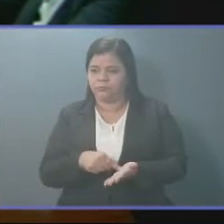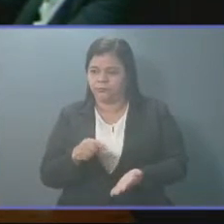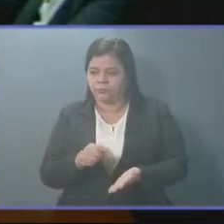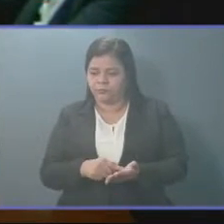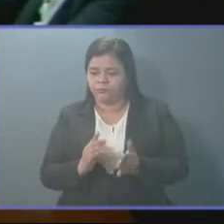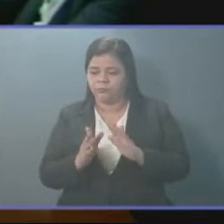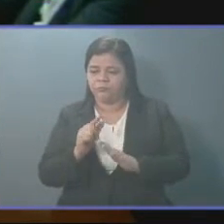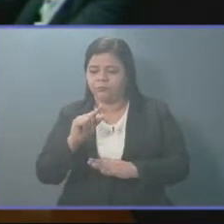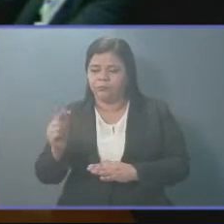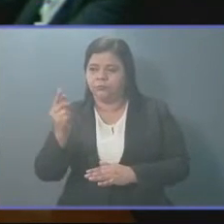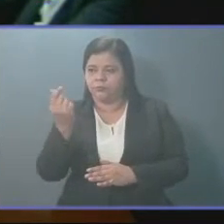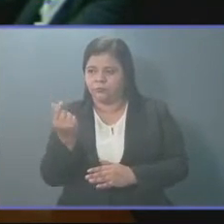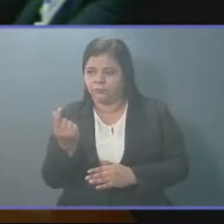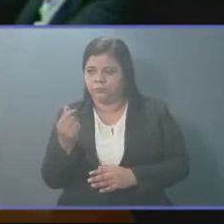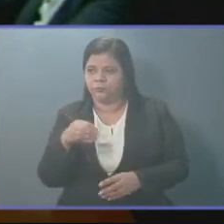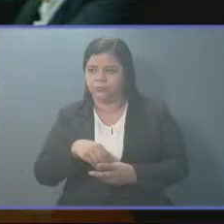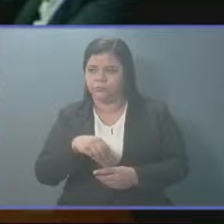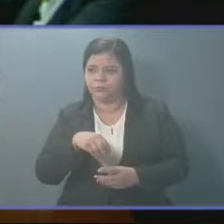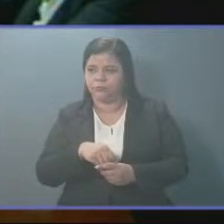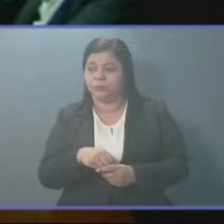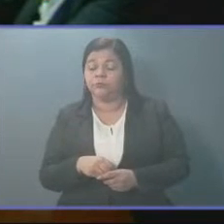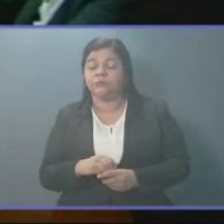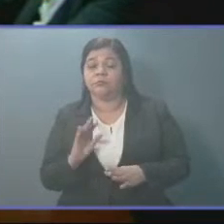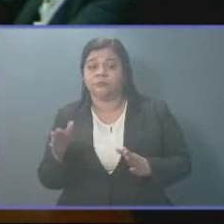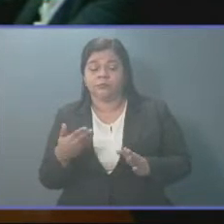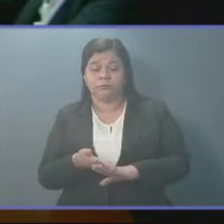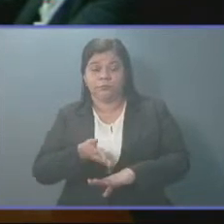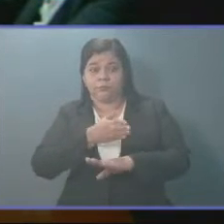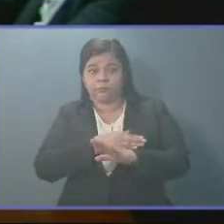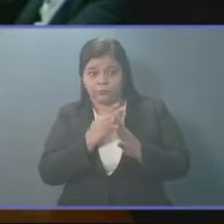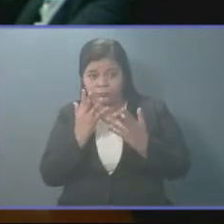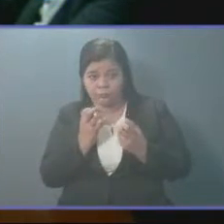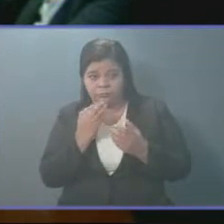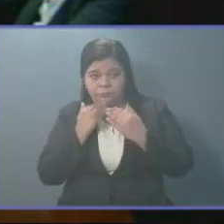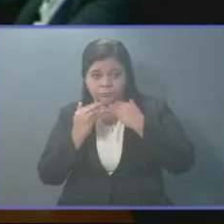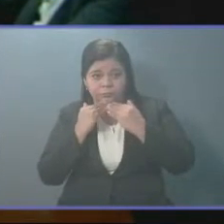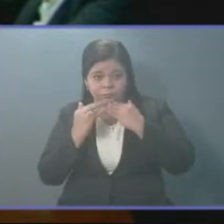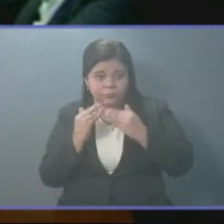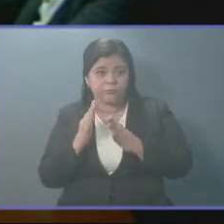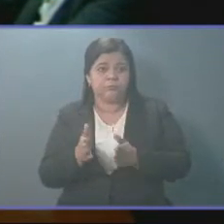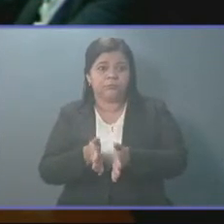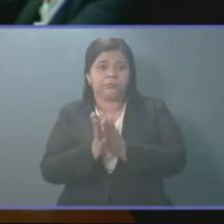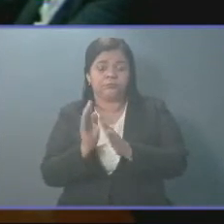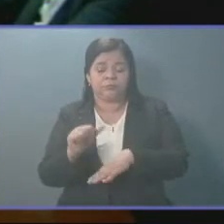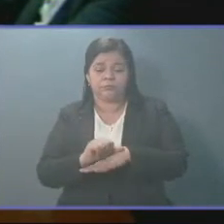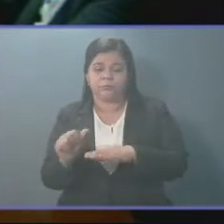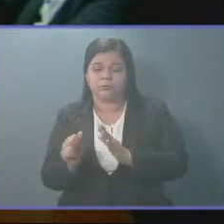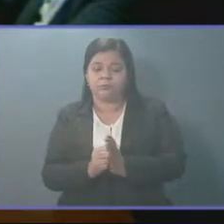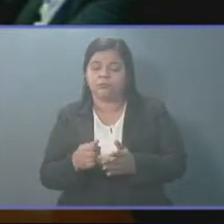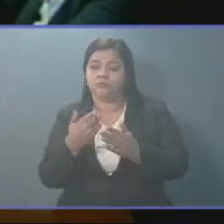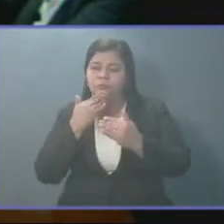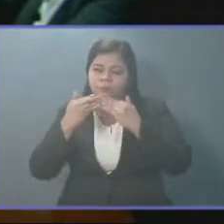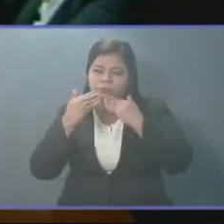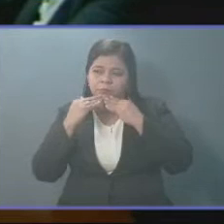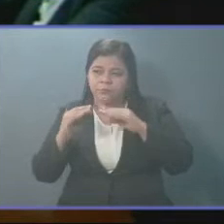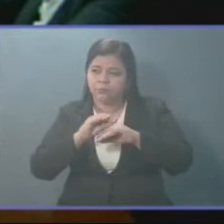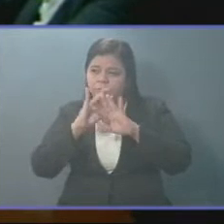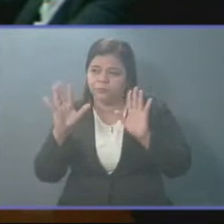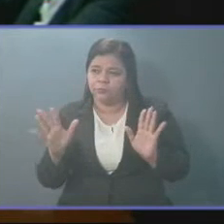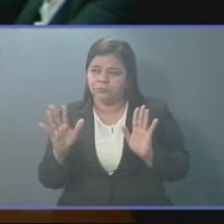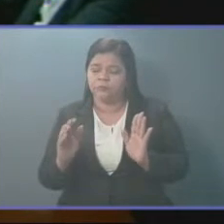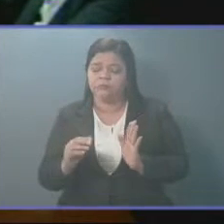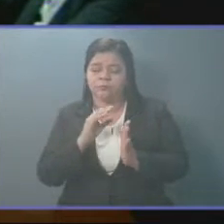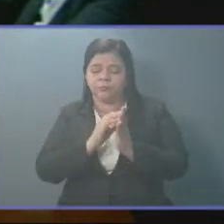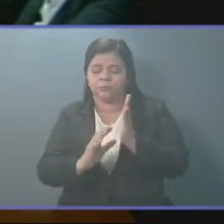por las instituciones financieras del país. Por lo antes expuesto, solicitamos a esa honorable Asamblea Legislativa se emita una interpretación auténtica